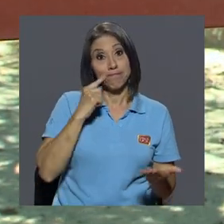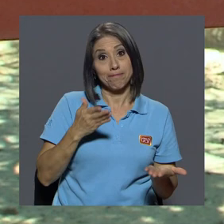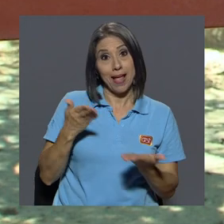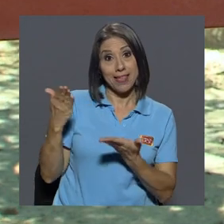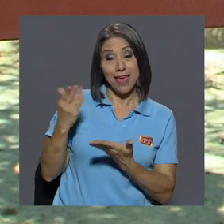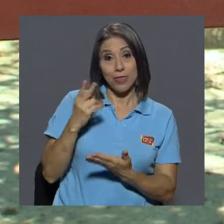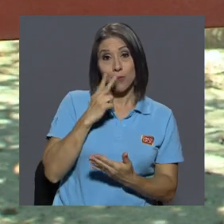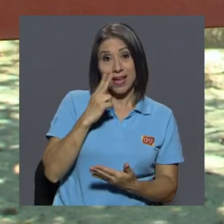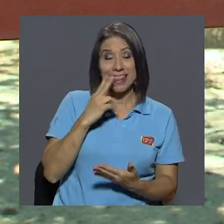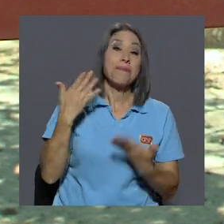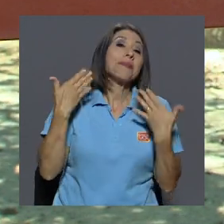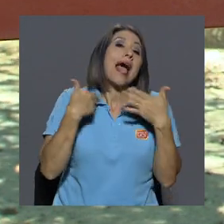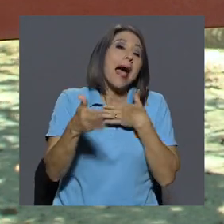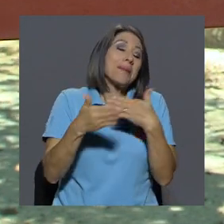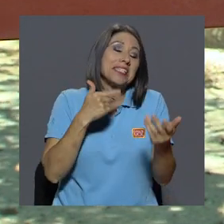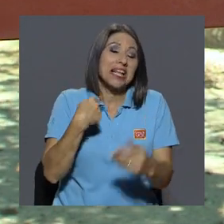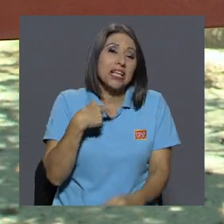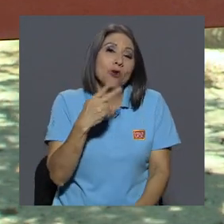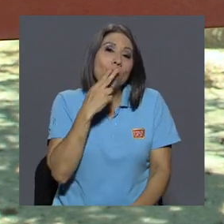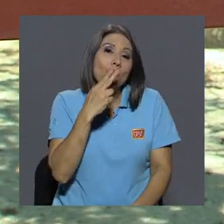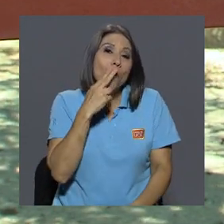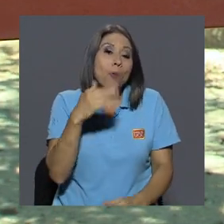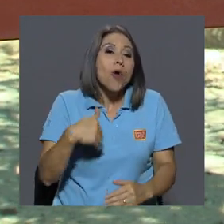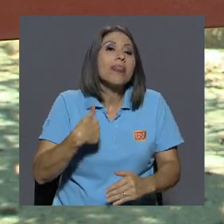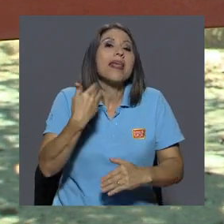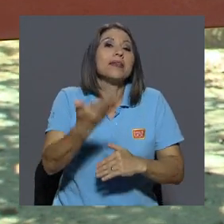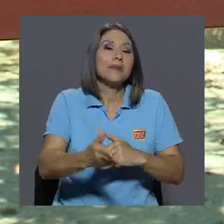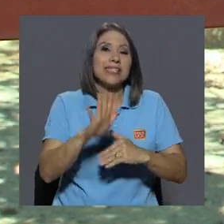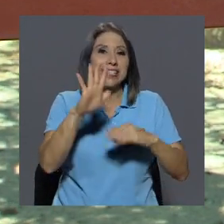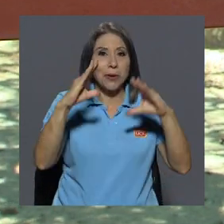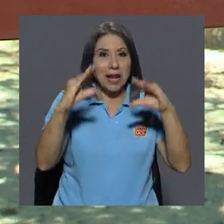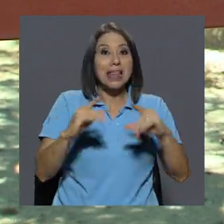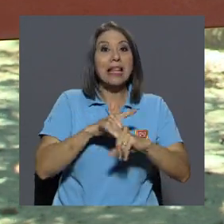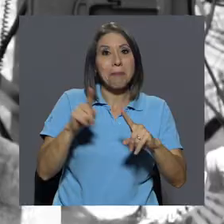paquete. A pesar de que fumo después de las 5 de la tarde, pero aquí lo ando.